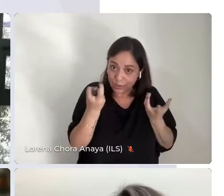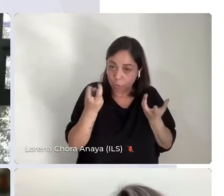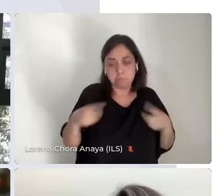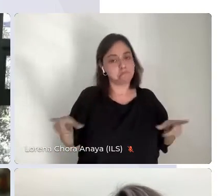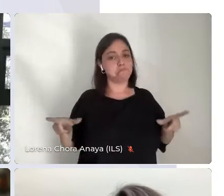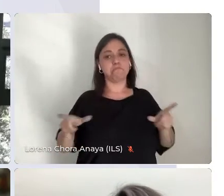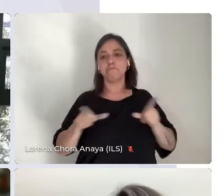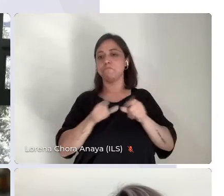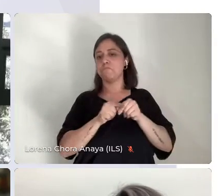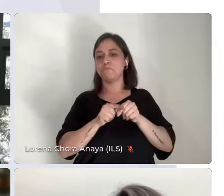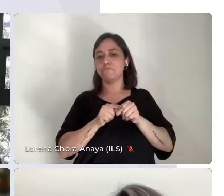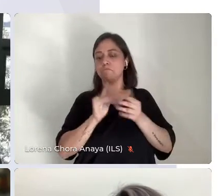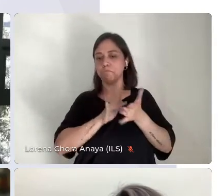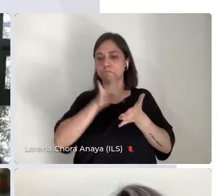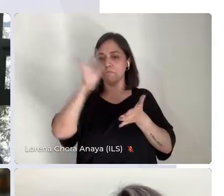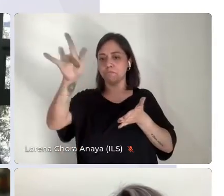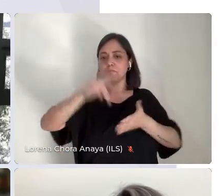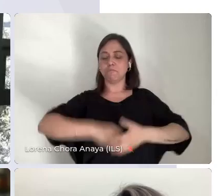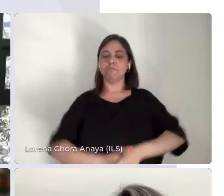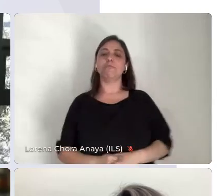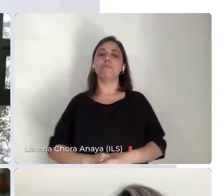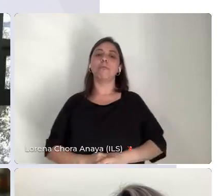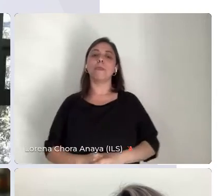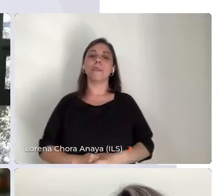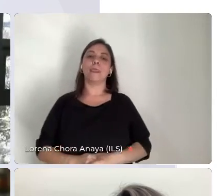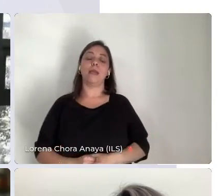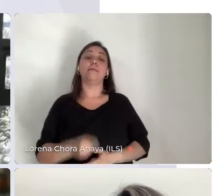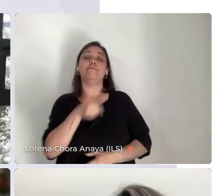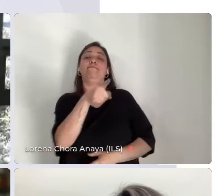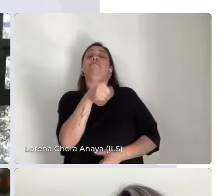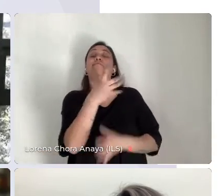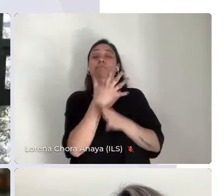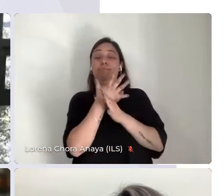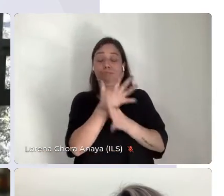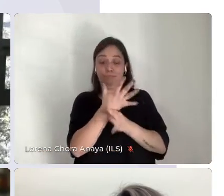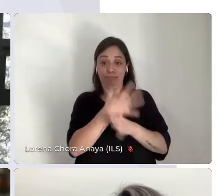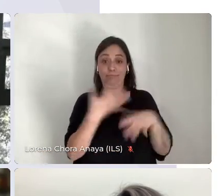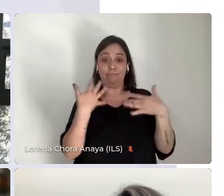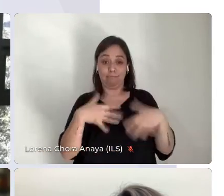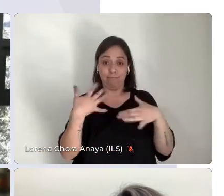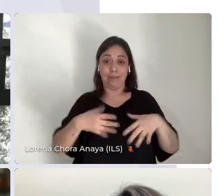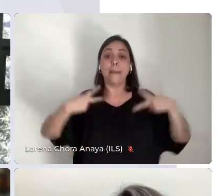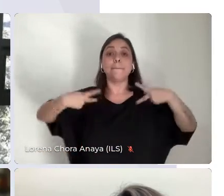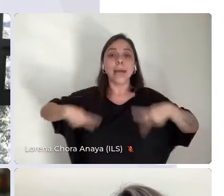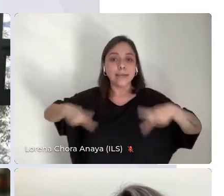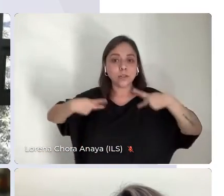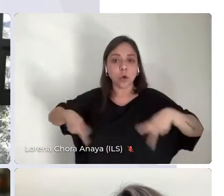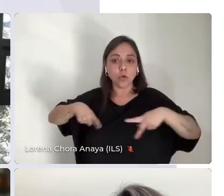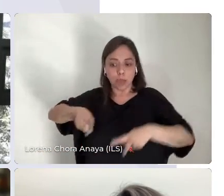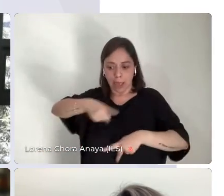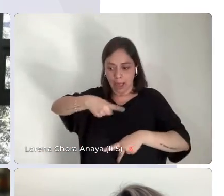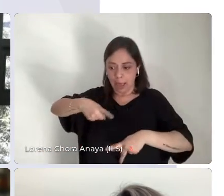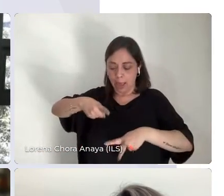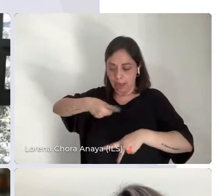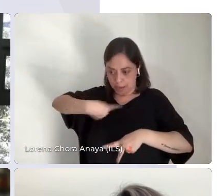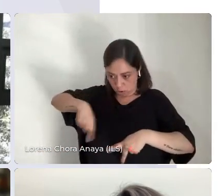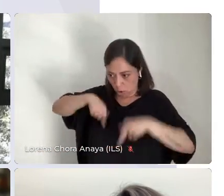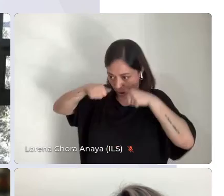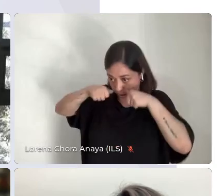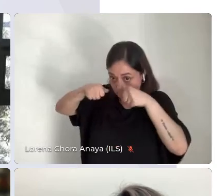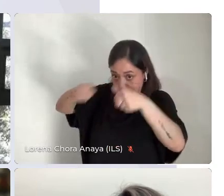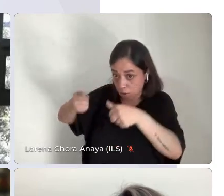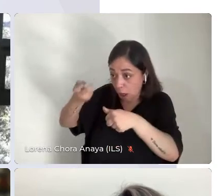Laura. Totalmente. Sí, qué importante esto de incluir a las personas como participantes, ¿no? De generar